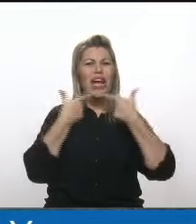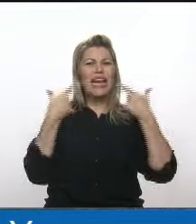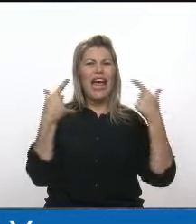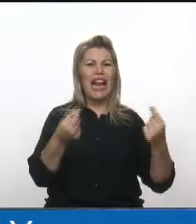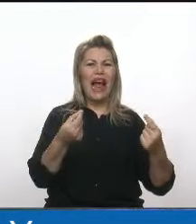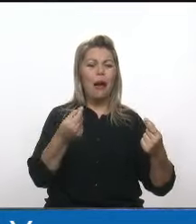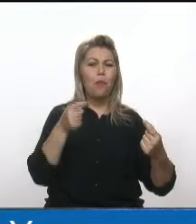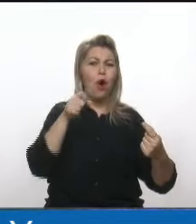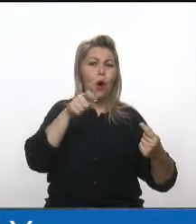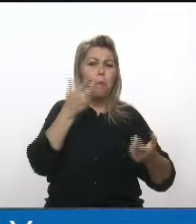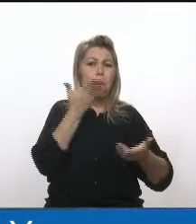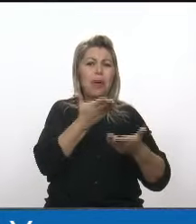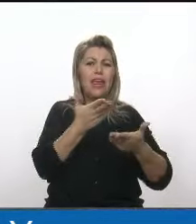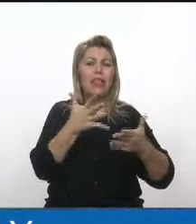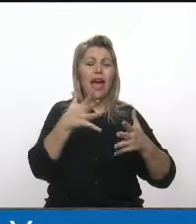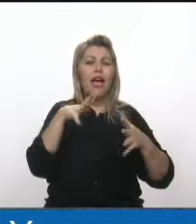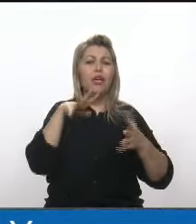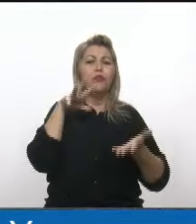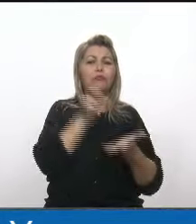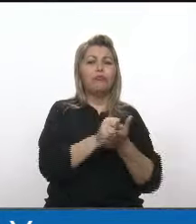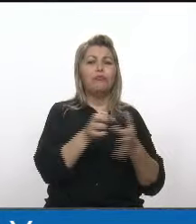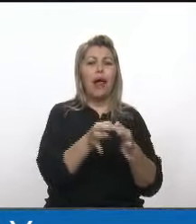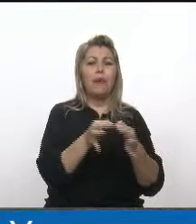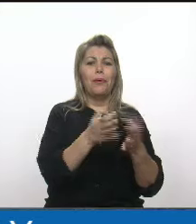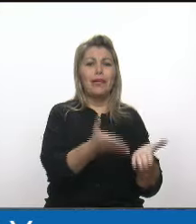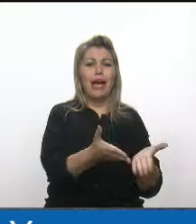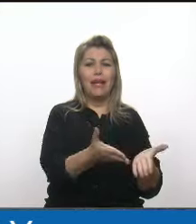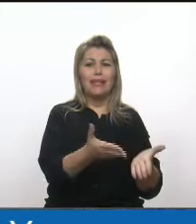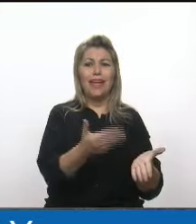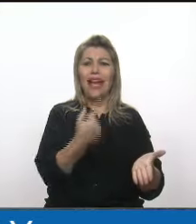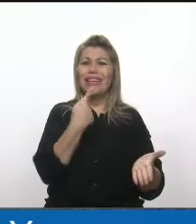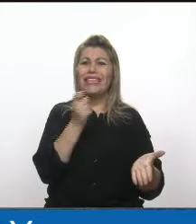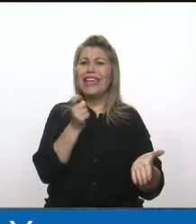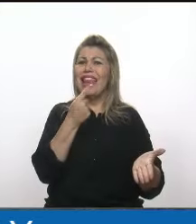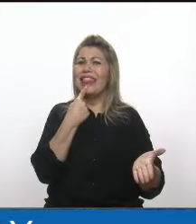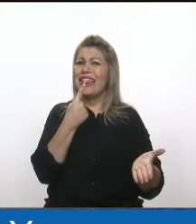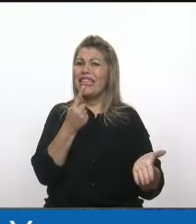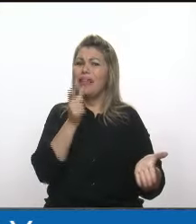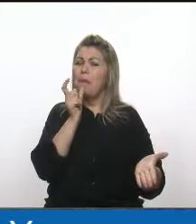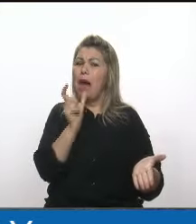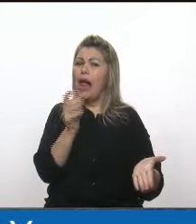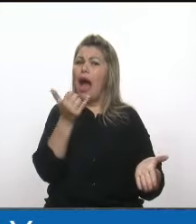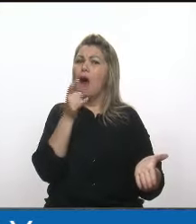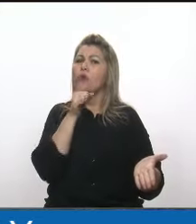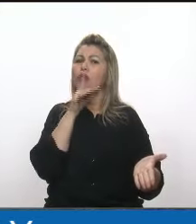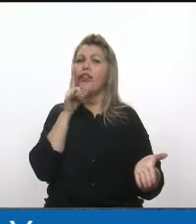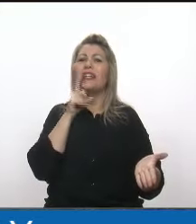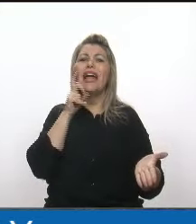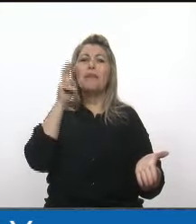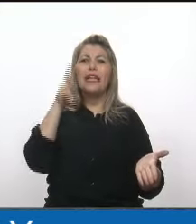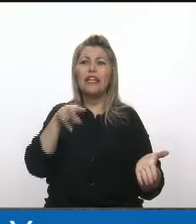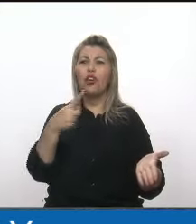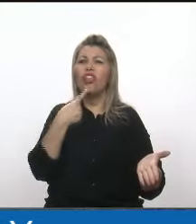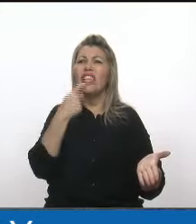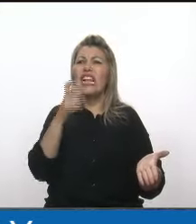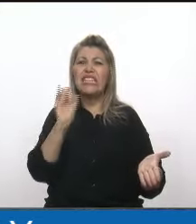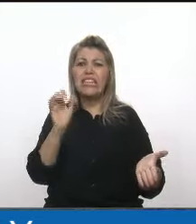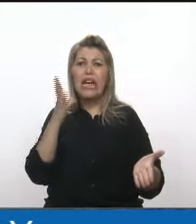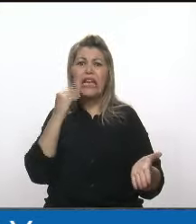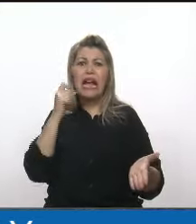hace la Argentina quienes hablan de autodeterminación son las autoridades de manera recurrente de la potencia ocupante colonial en